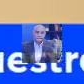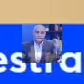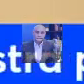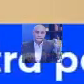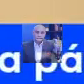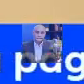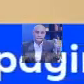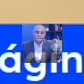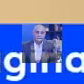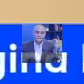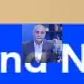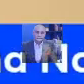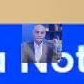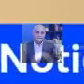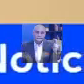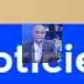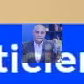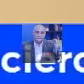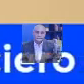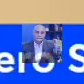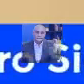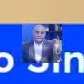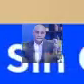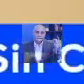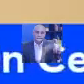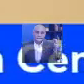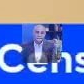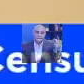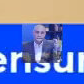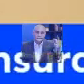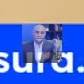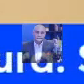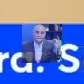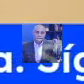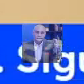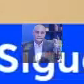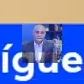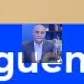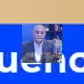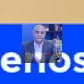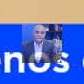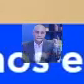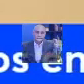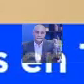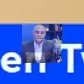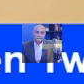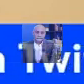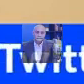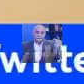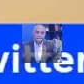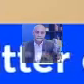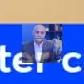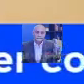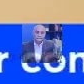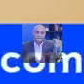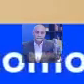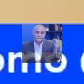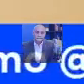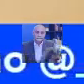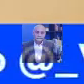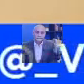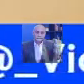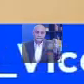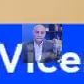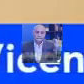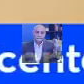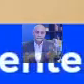pues tú sabías perfectamente bien que tenía motivaciones electorales, ¿no? Ahora están sumando a los dos más avanzados de Morena, ¿no?